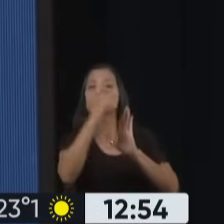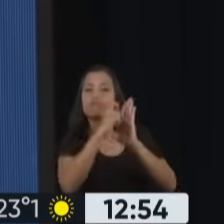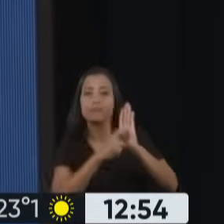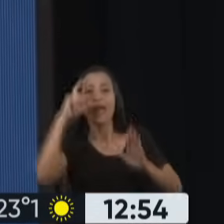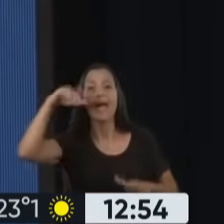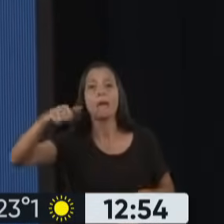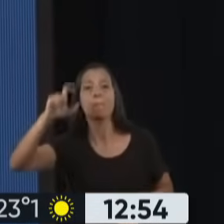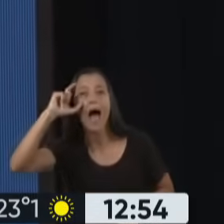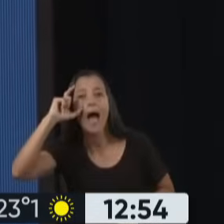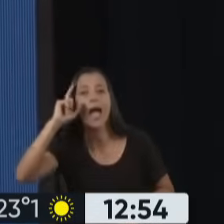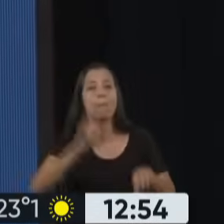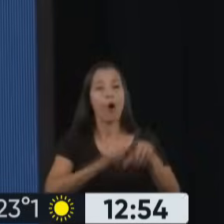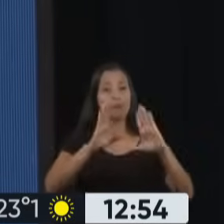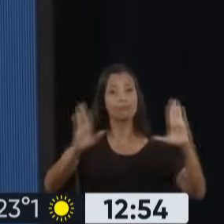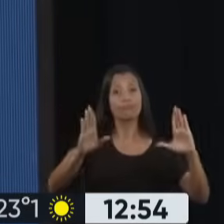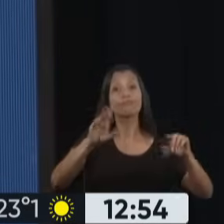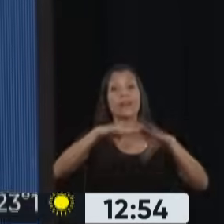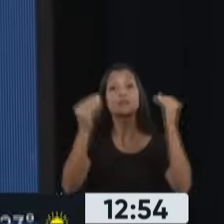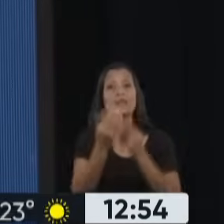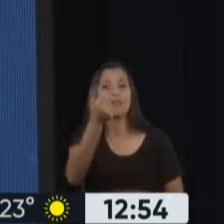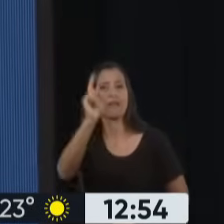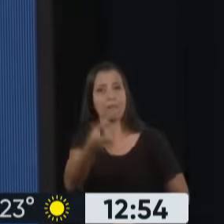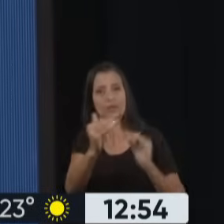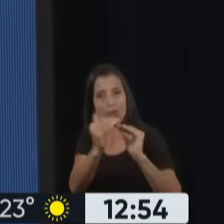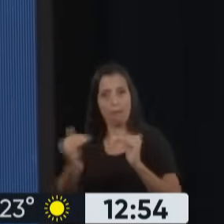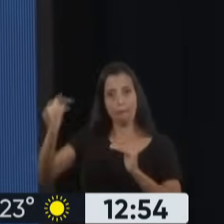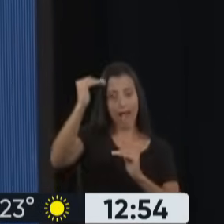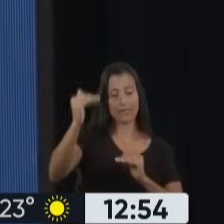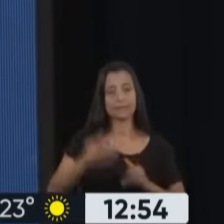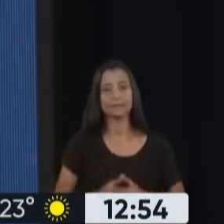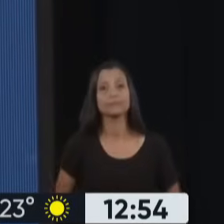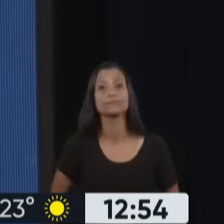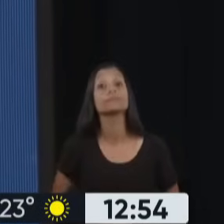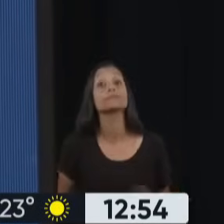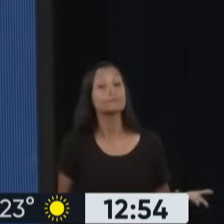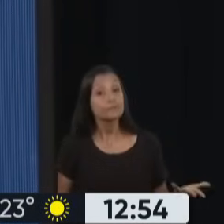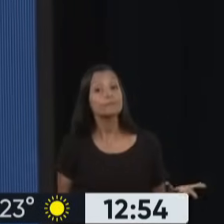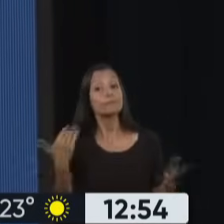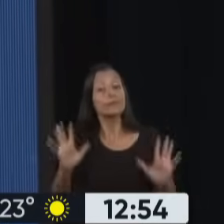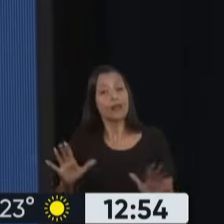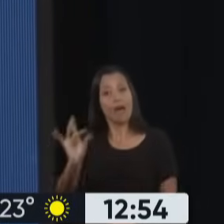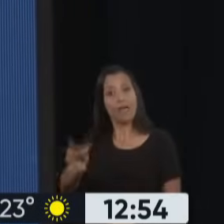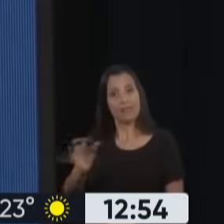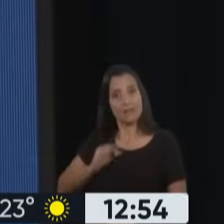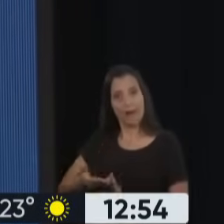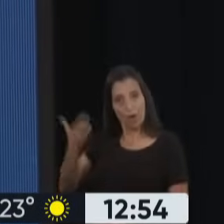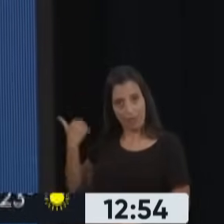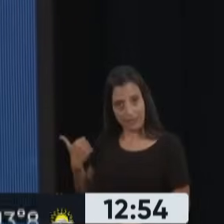desestacionalizado, terminó 6 puntos por encima del nivel de diciembre del año